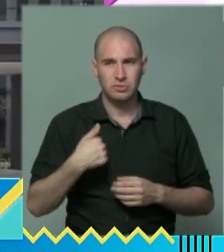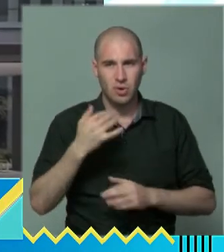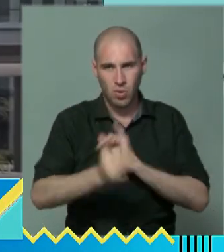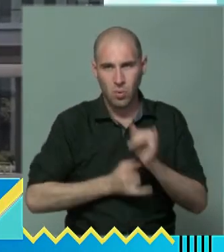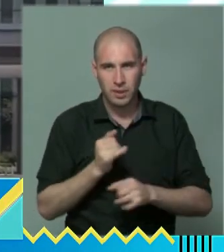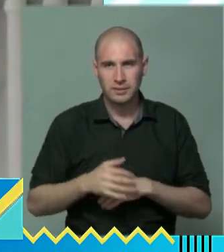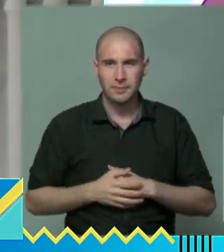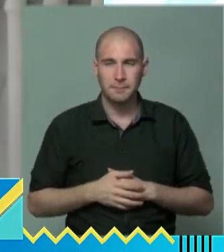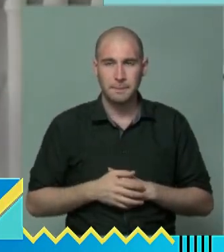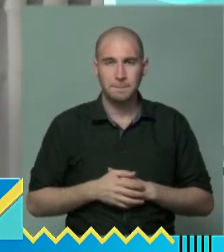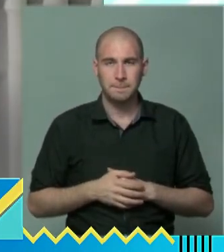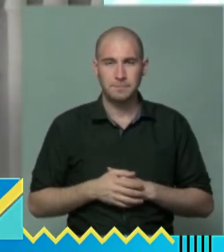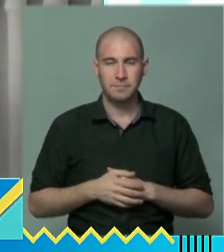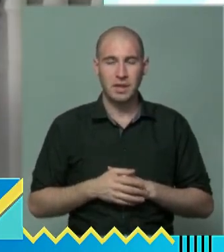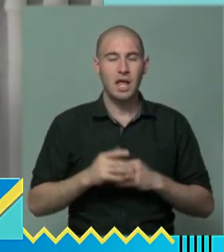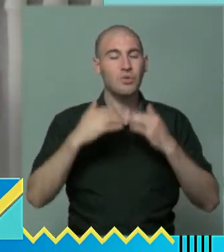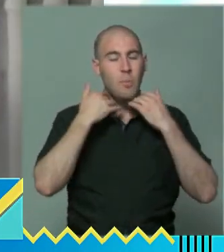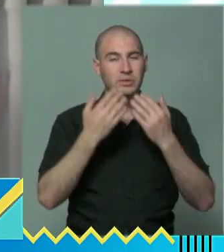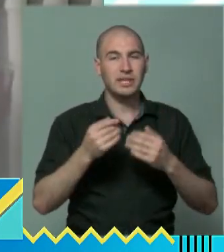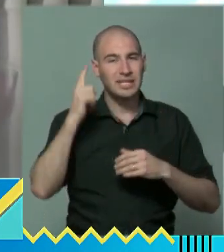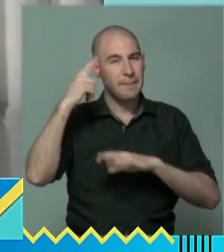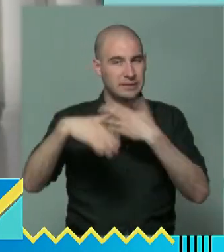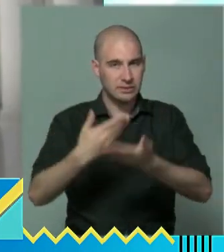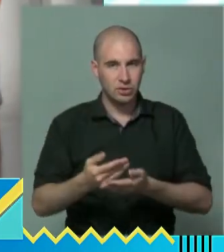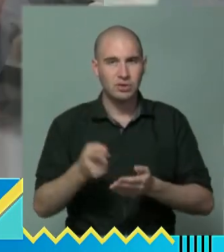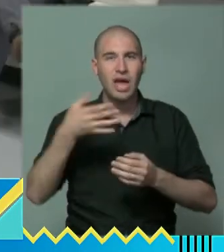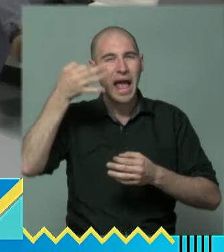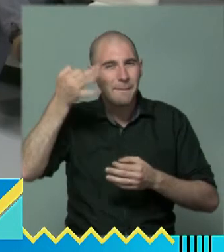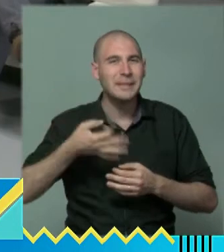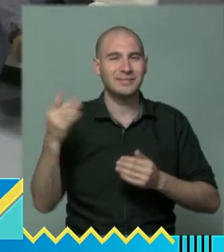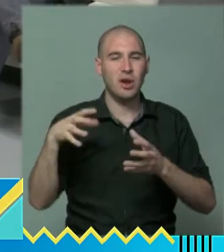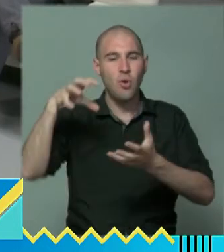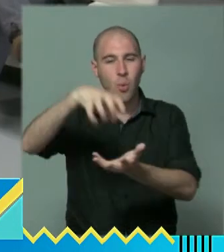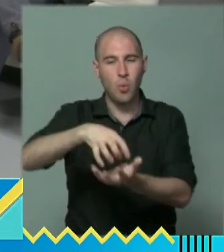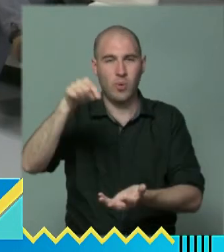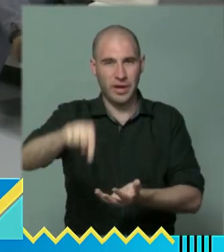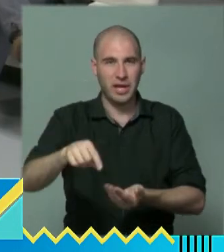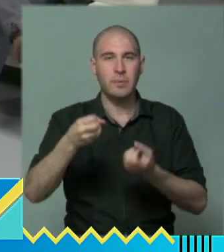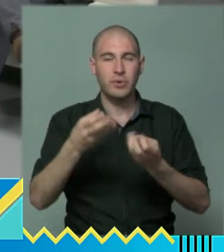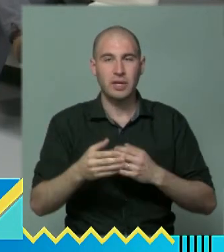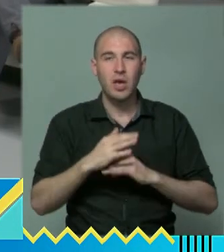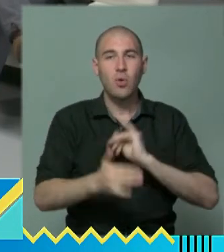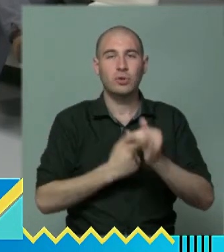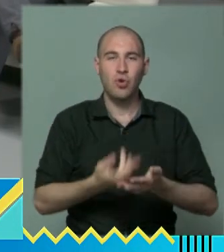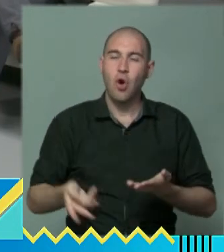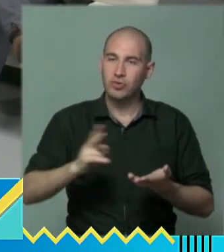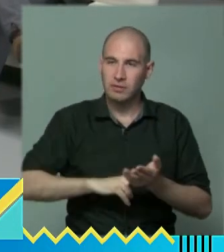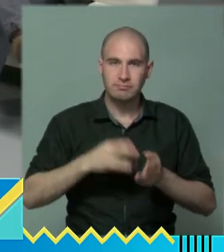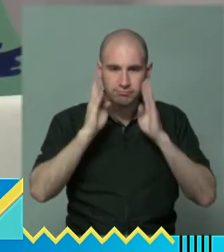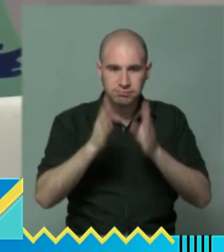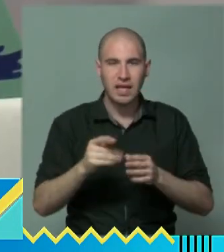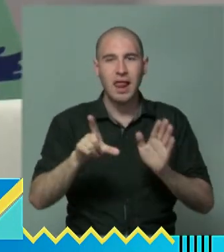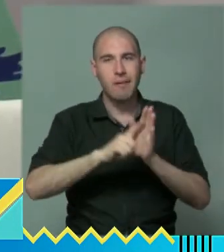refería recién es más allá de la capacitación, de especialización del fuero. Porque vuelvo a repetir e insistir,